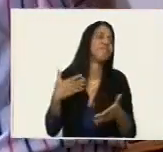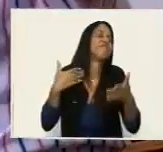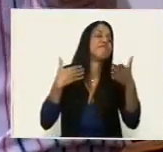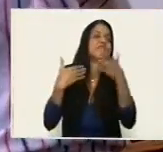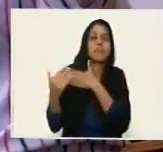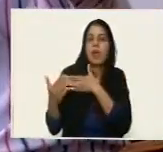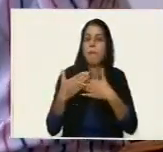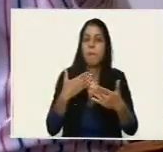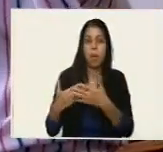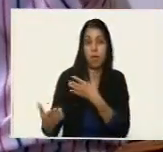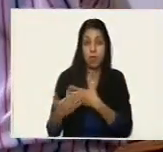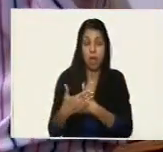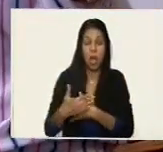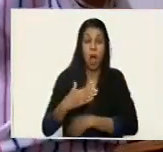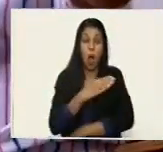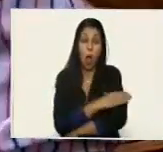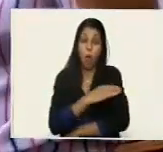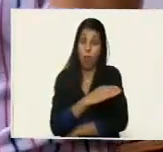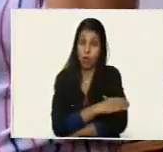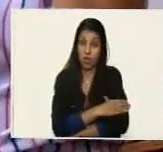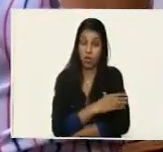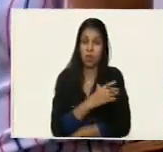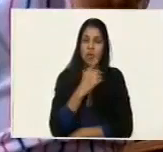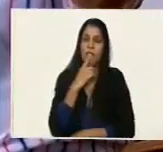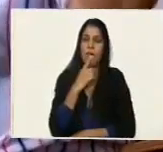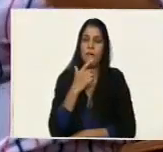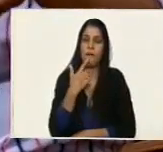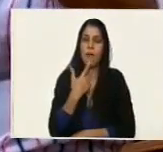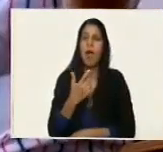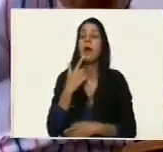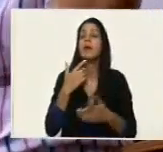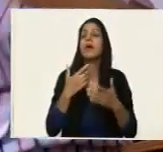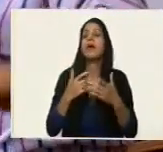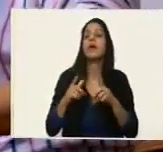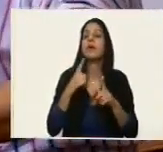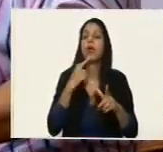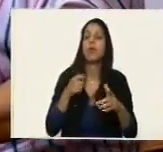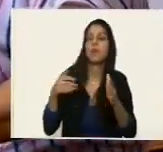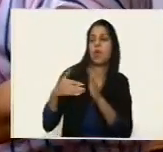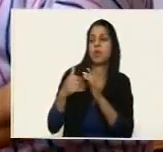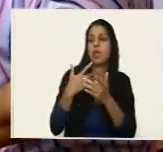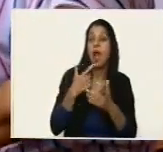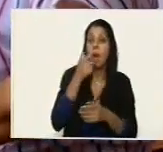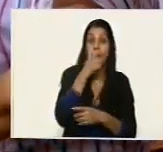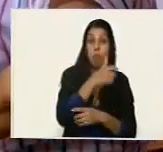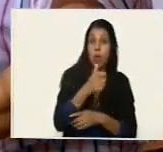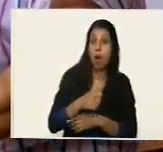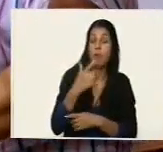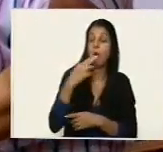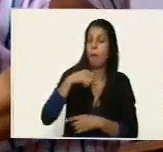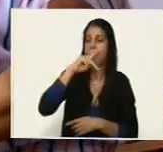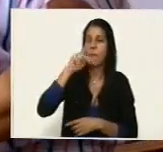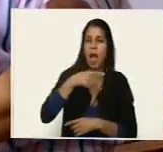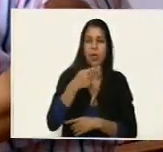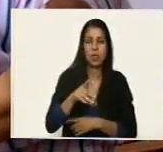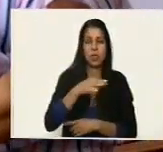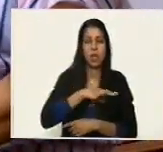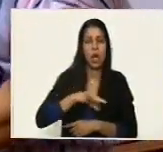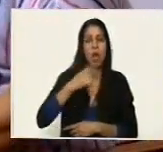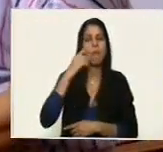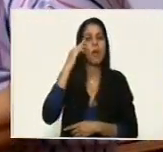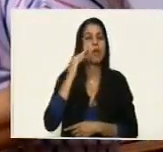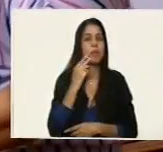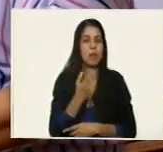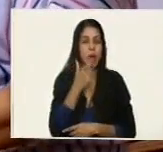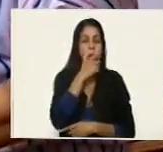si ellos decidieron combatir con el pueblo patriota y bolivariano, nosotros, no solo la Asamblea Nacional Constituyente,